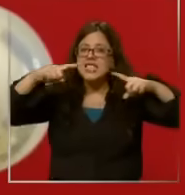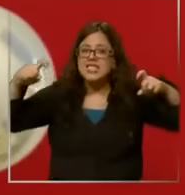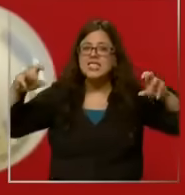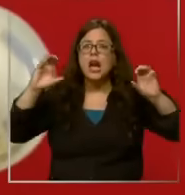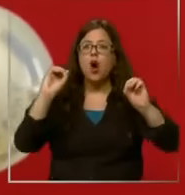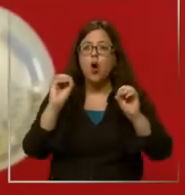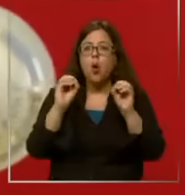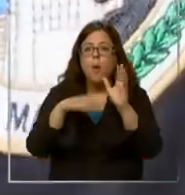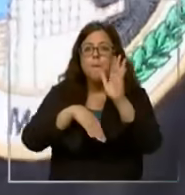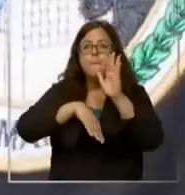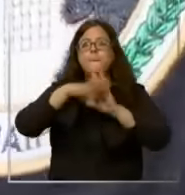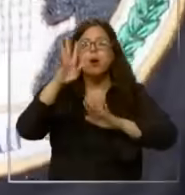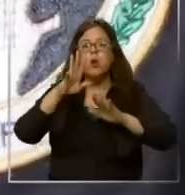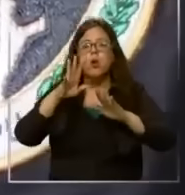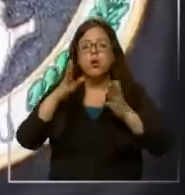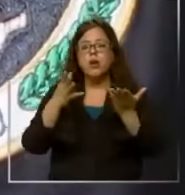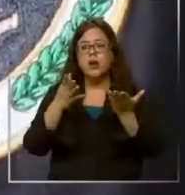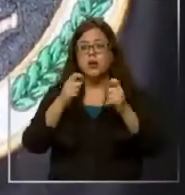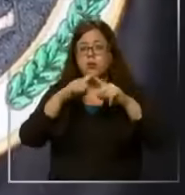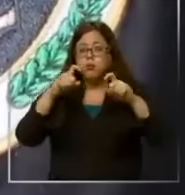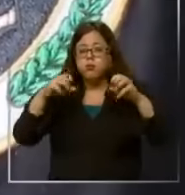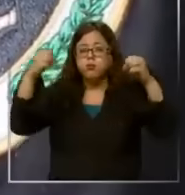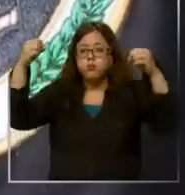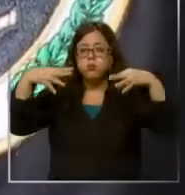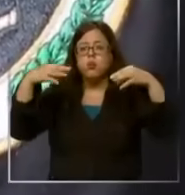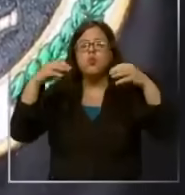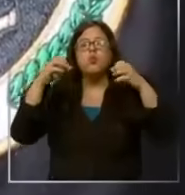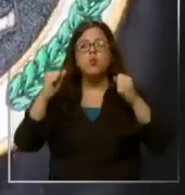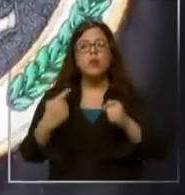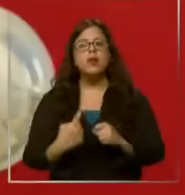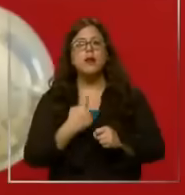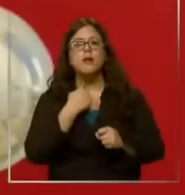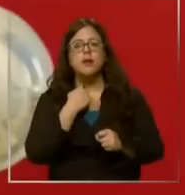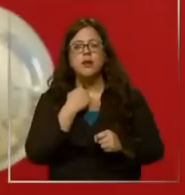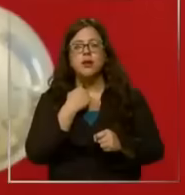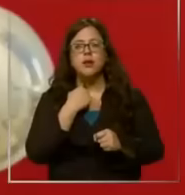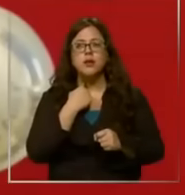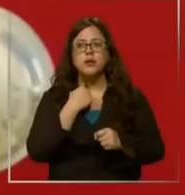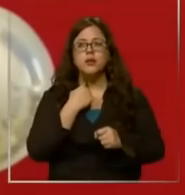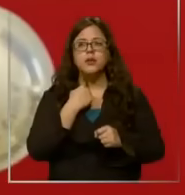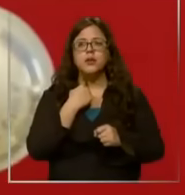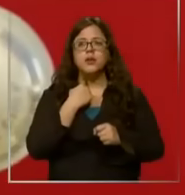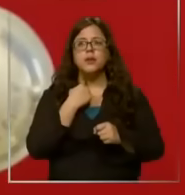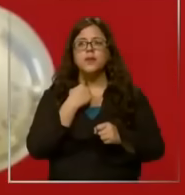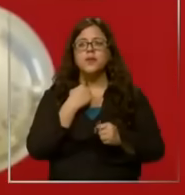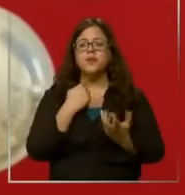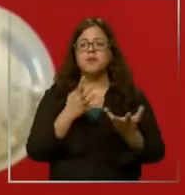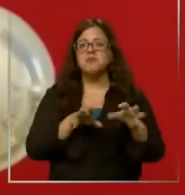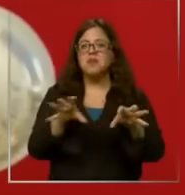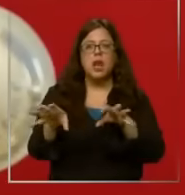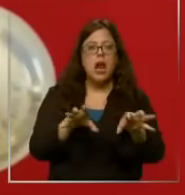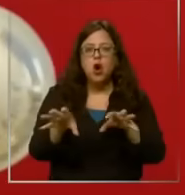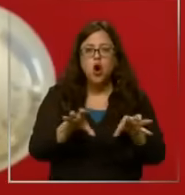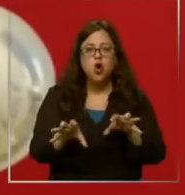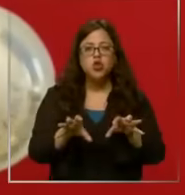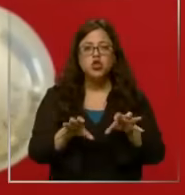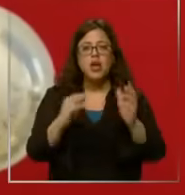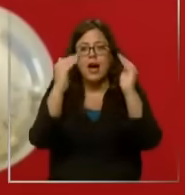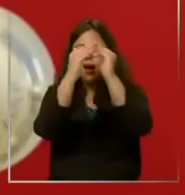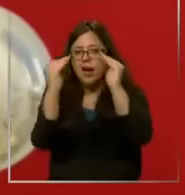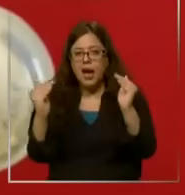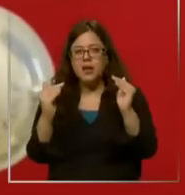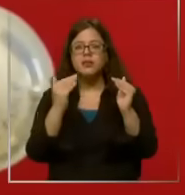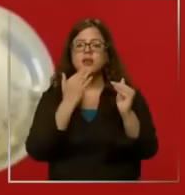voltaje. Por ende, eso también puede producir un daño, ya sea a los enseres, a las viviendas, y